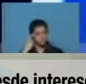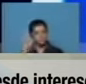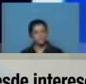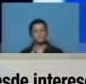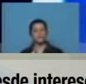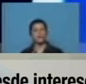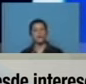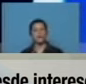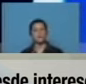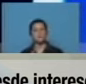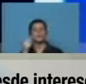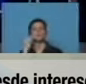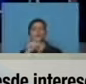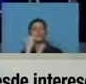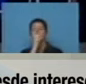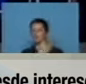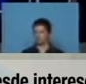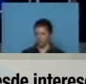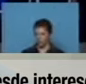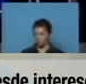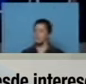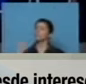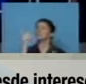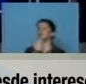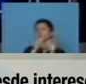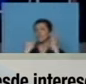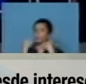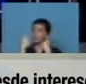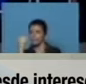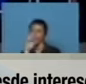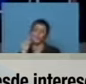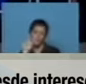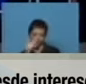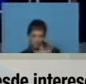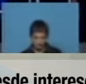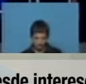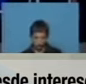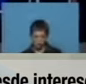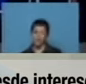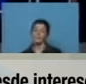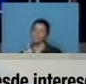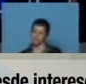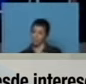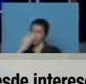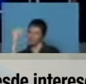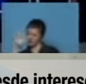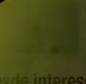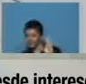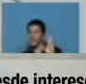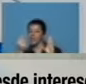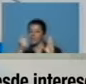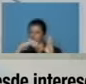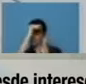cuál es el rol del Estado. Muchos reniegan del rol del Estado, inclusive muchas veces los empresarios reniegan del rol del